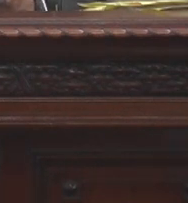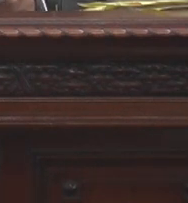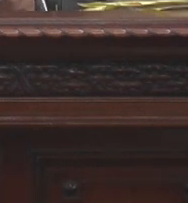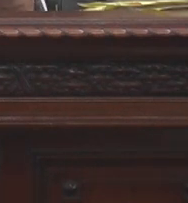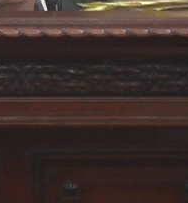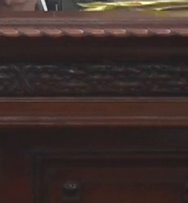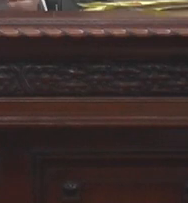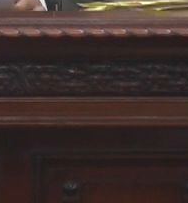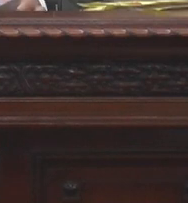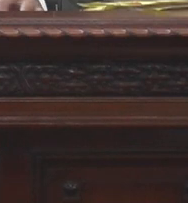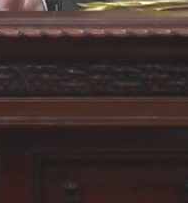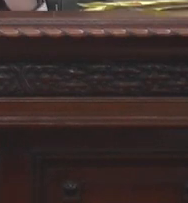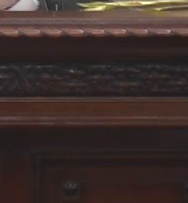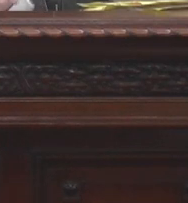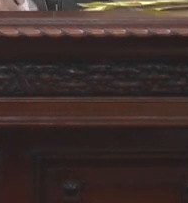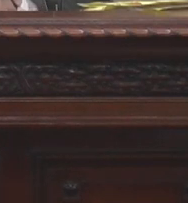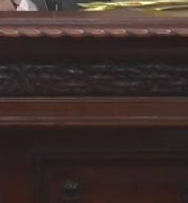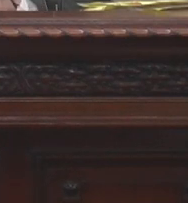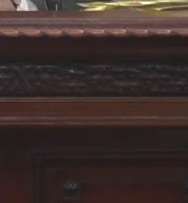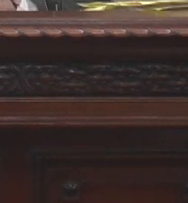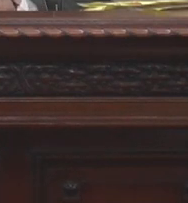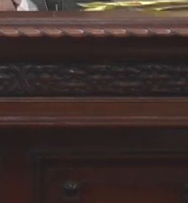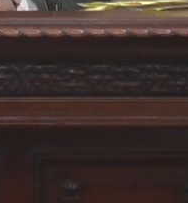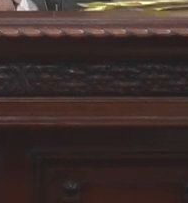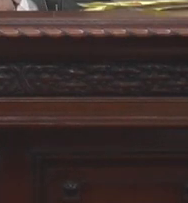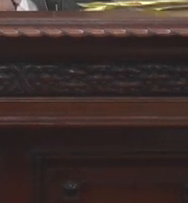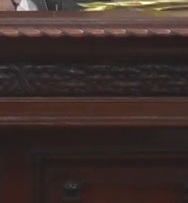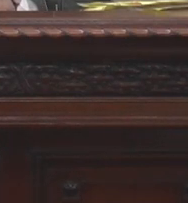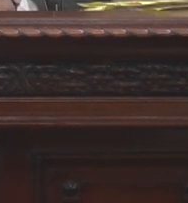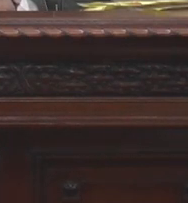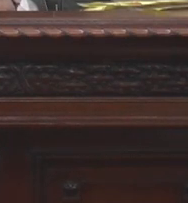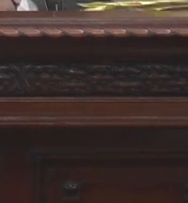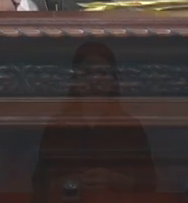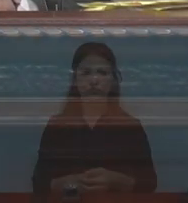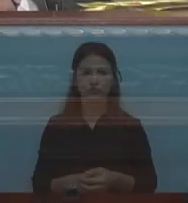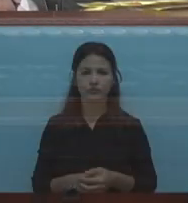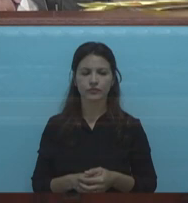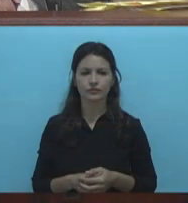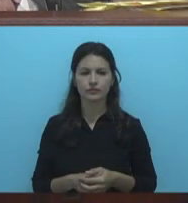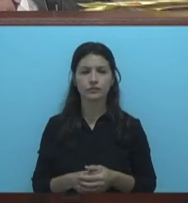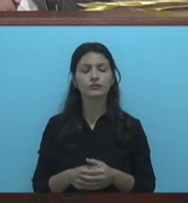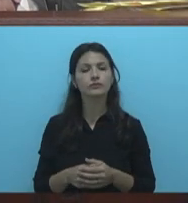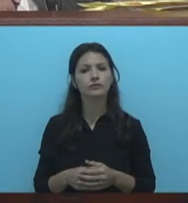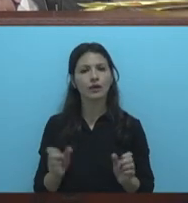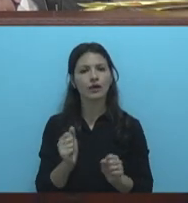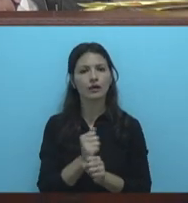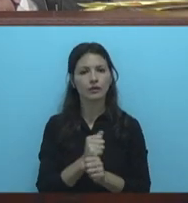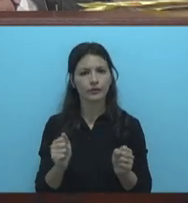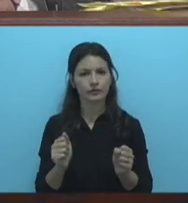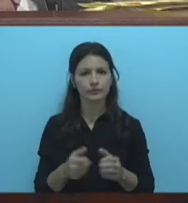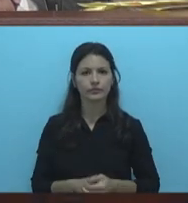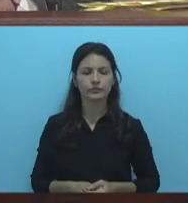formular por secretaría, en su caso se tomará nota. Caso contrario, será la misma por aprobada.